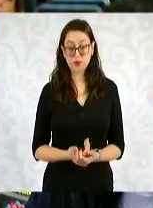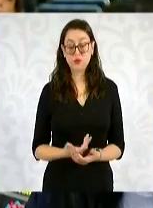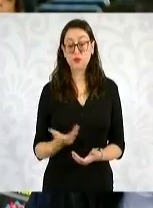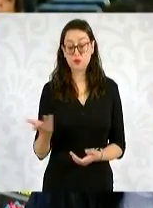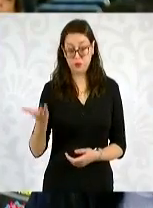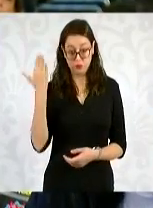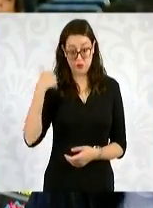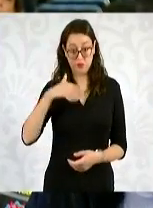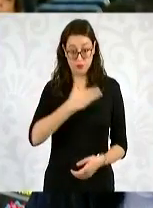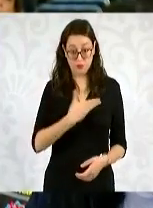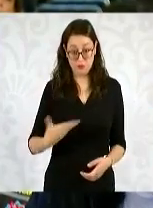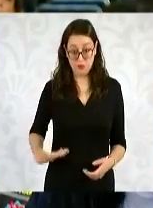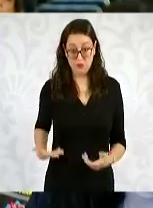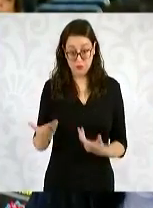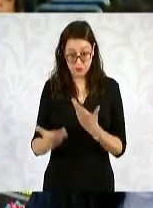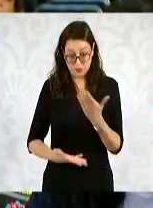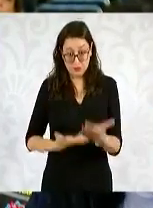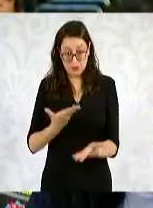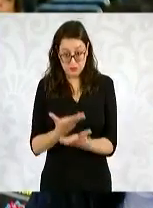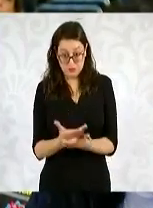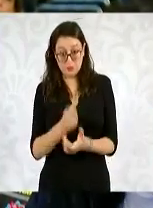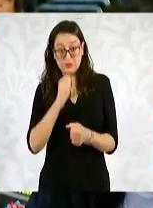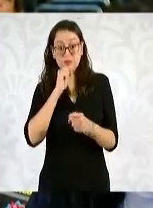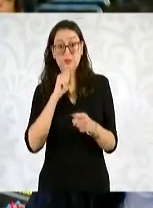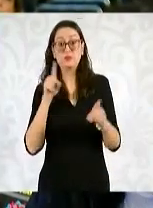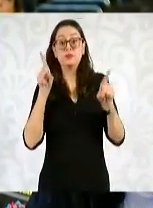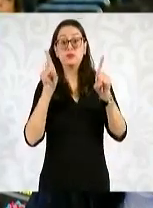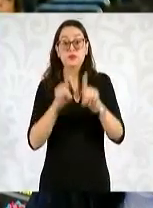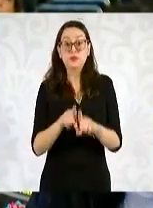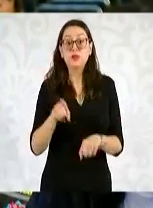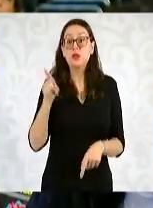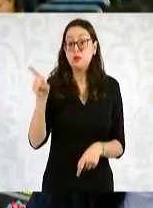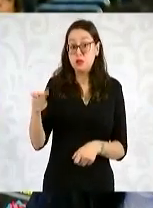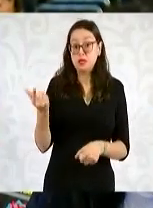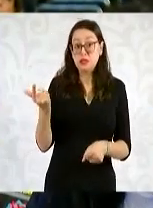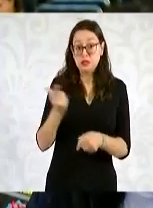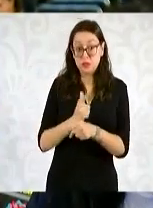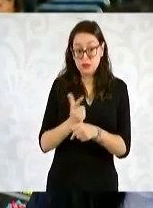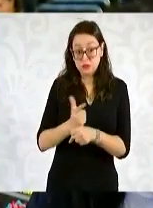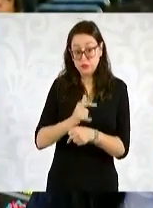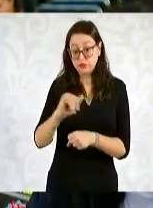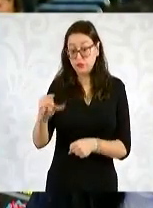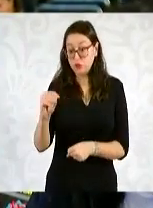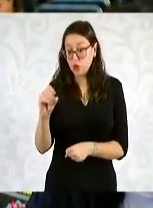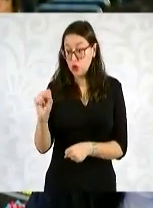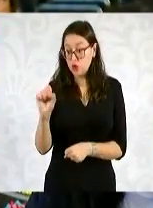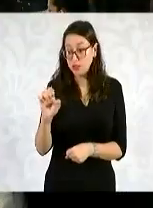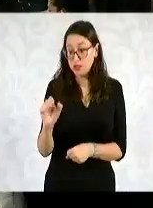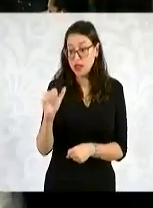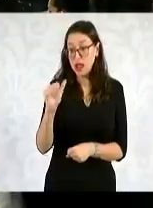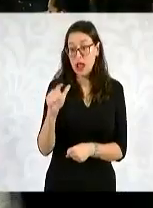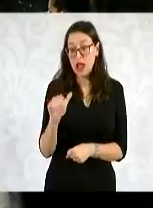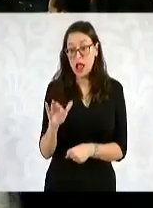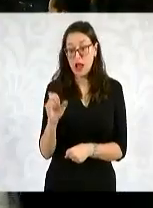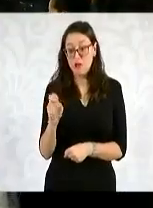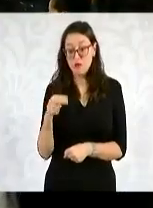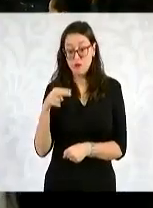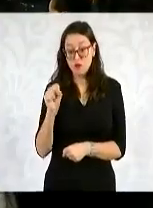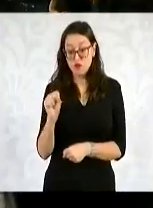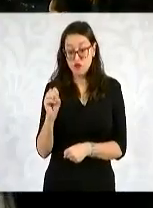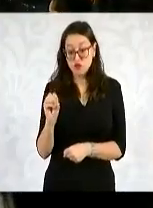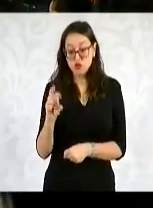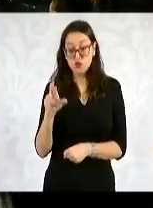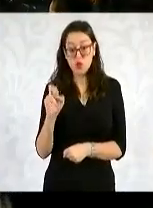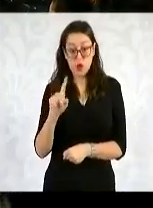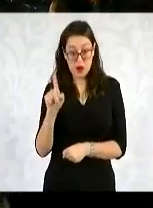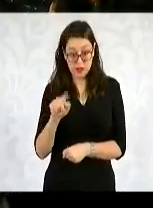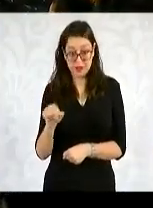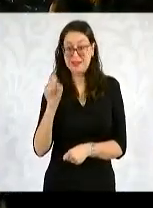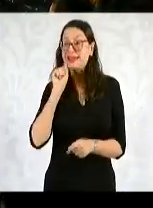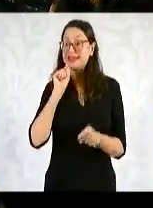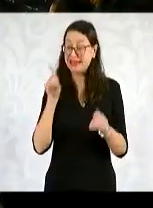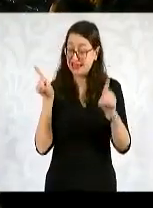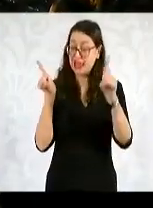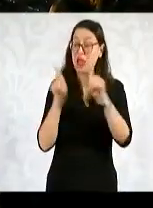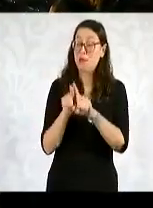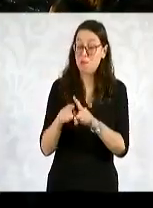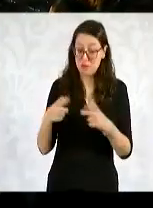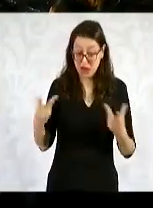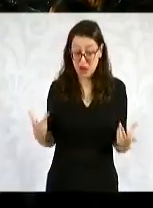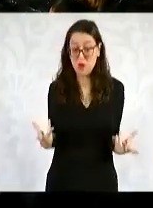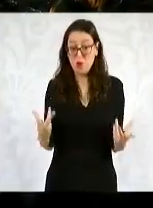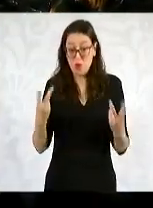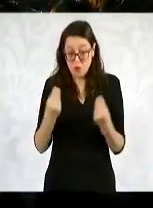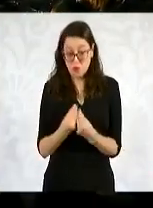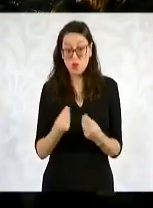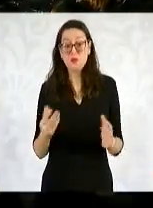aquí el licenciado José Alfonso Suárez del Real, cuando fue secretario de Cultura, que se le entregó un documento para que eso se afianzara.